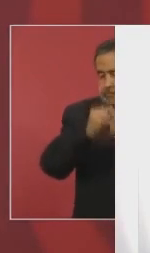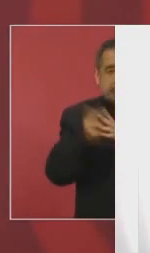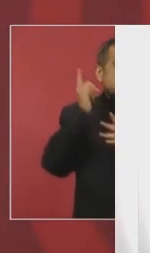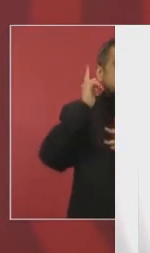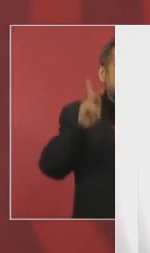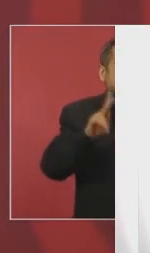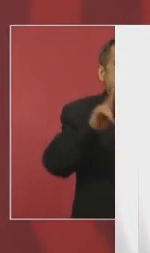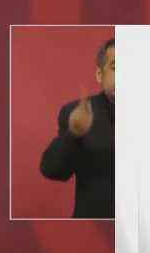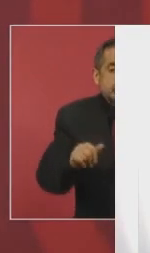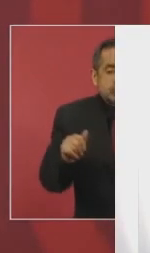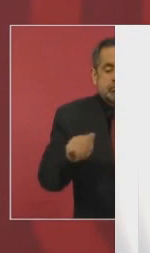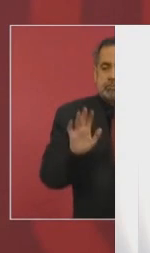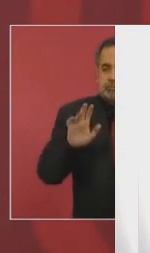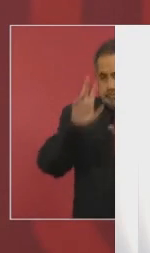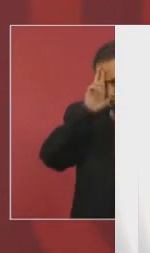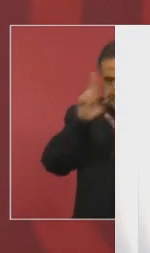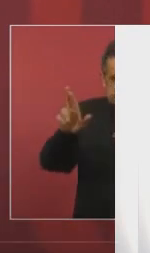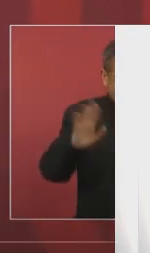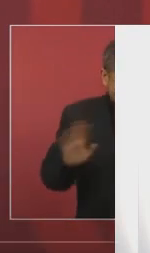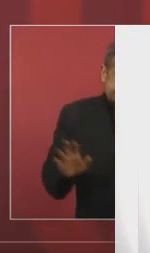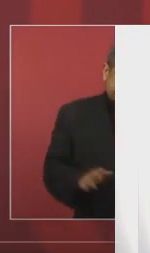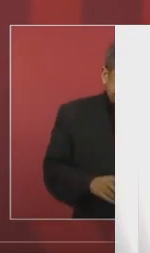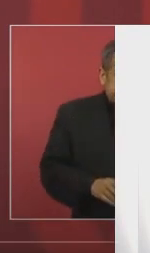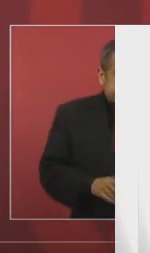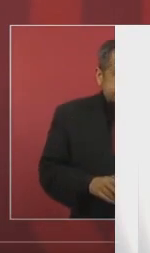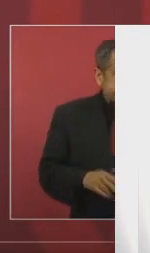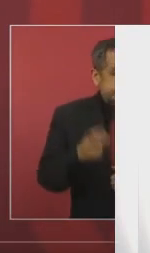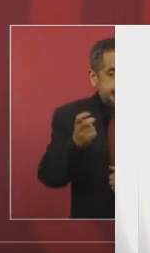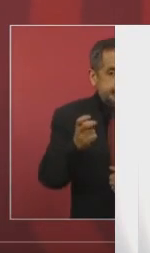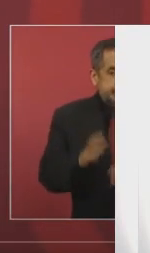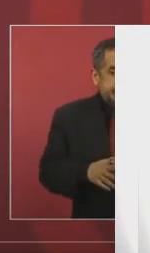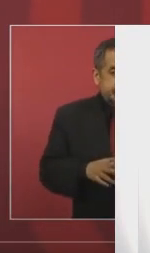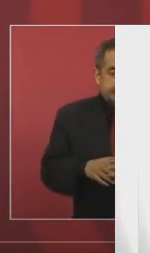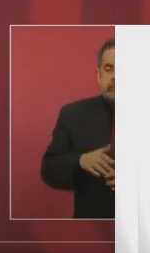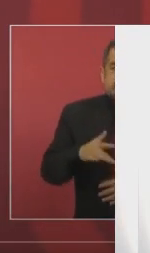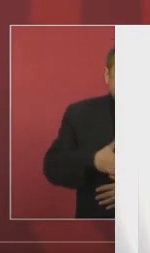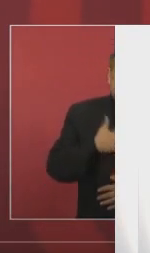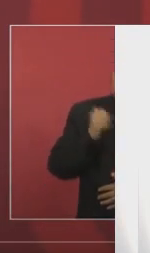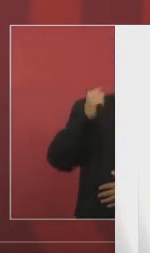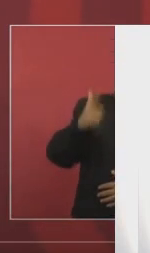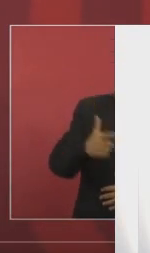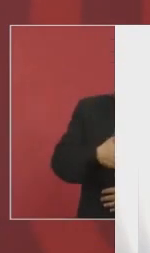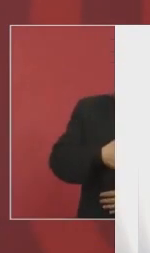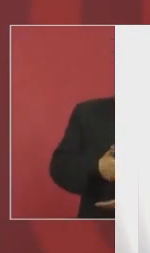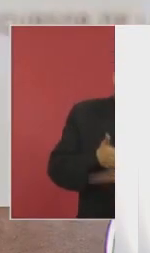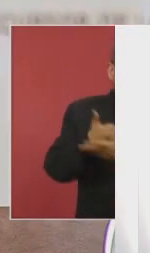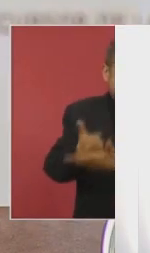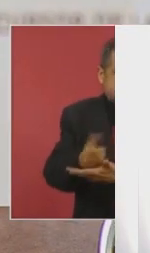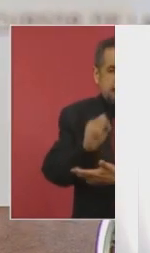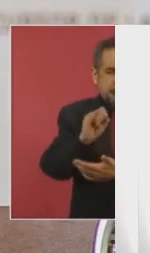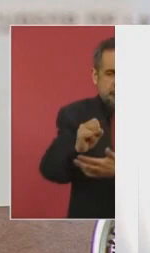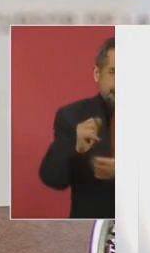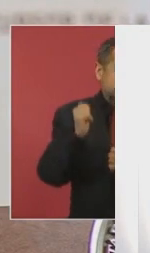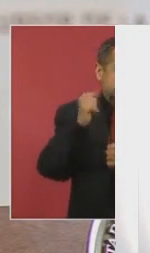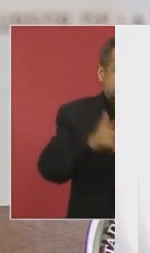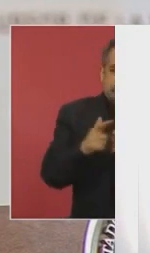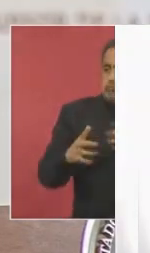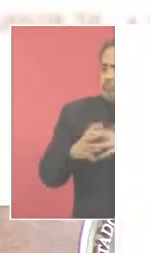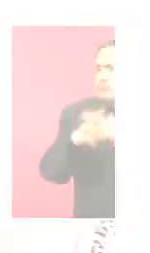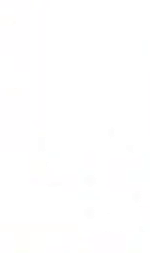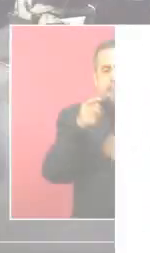de las controversias y desde luego de la ayuda humanitaria en caso de confrontación de